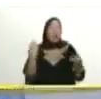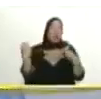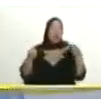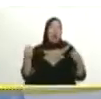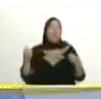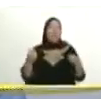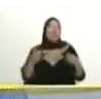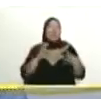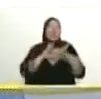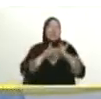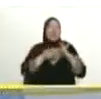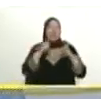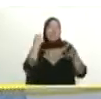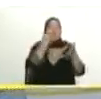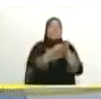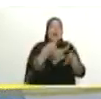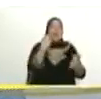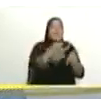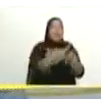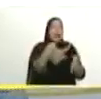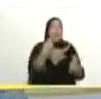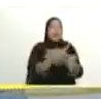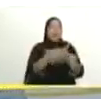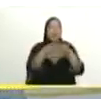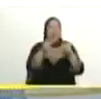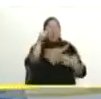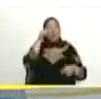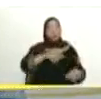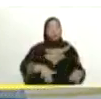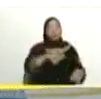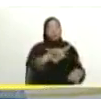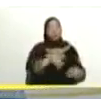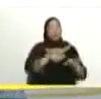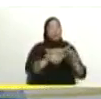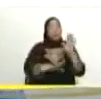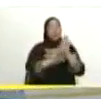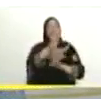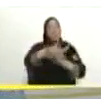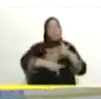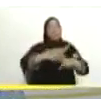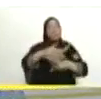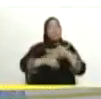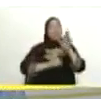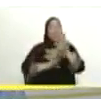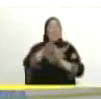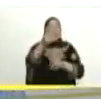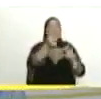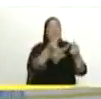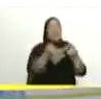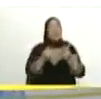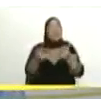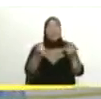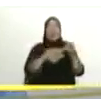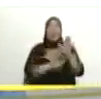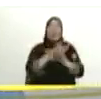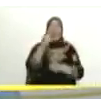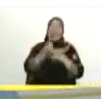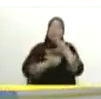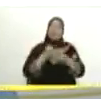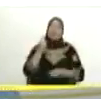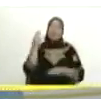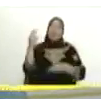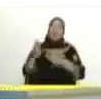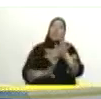corazón. Paro recursos todos los días para que nuestro pueblo siga adelante en un proceso de recuperación, como lo vamos a hacer, de